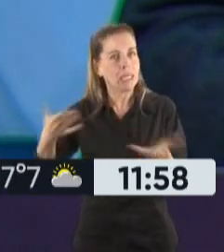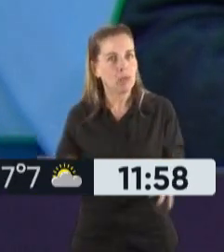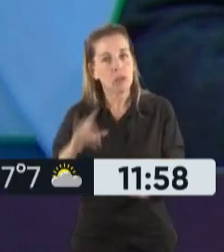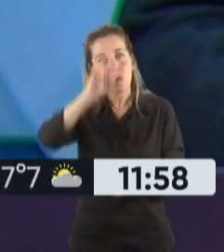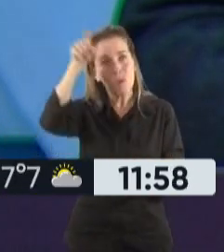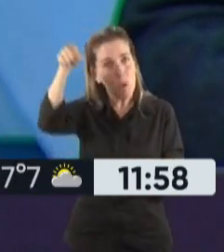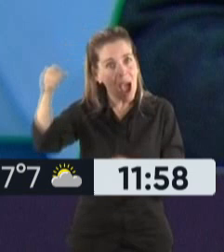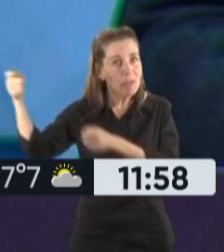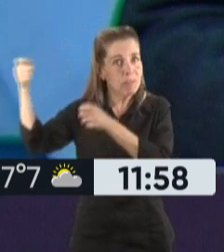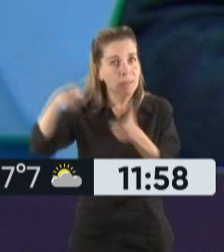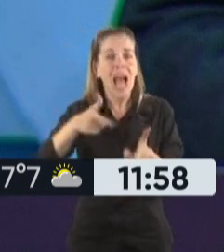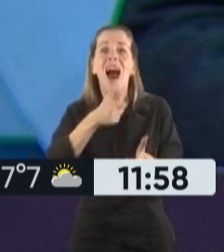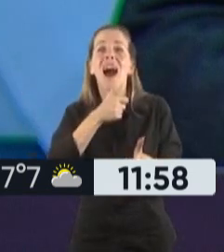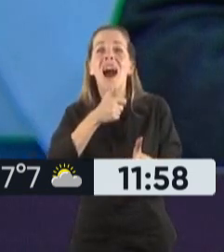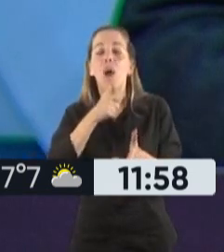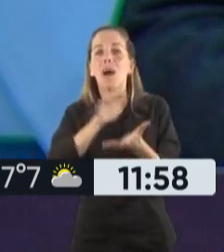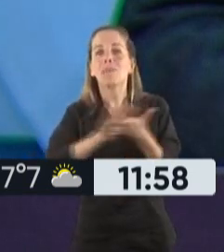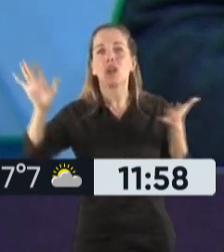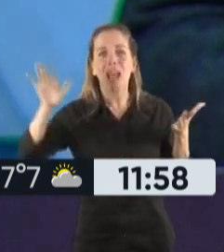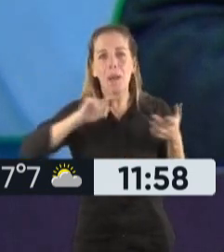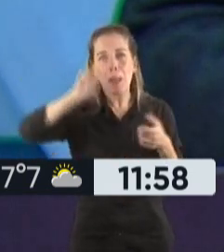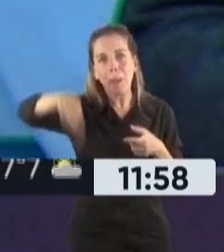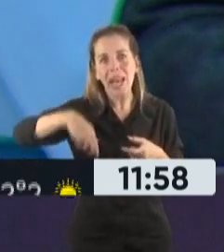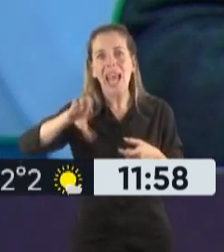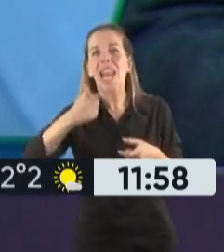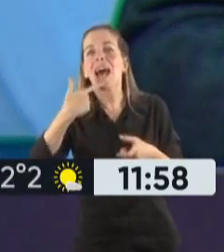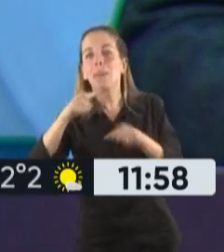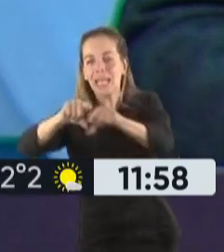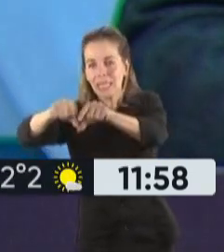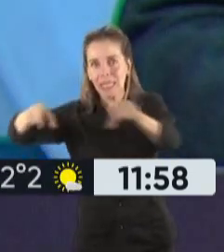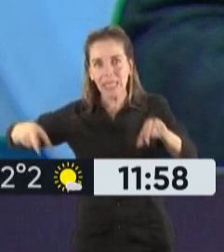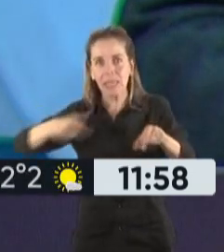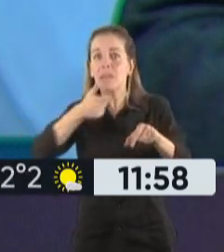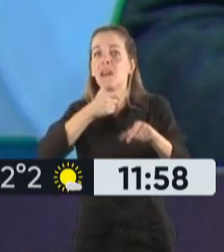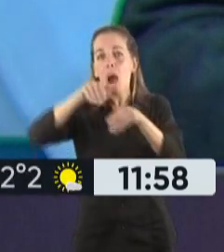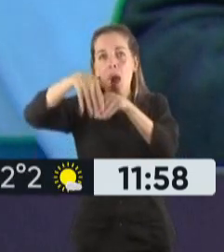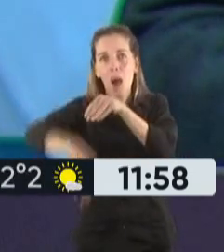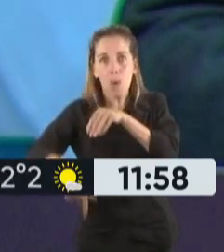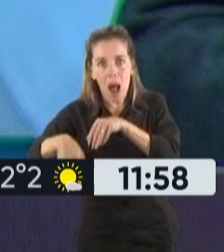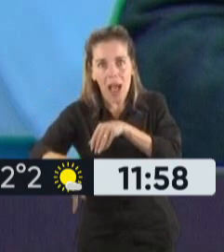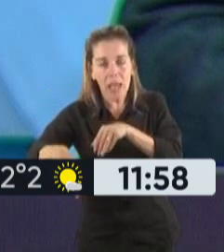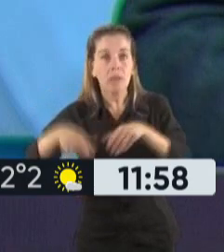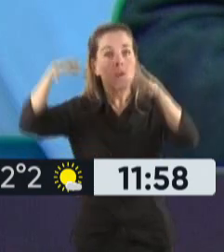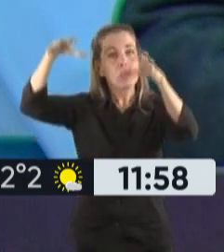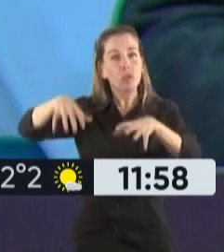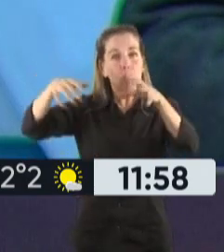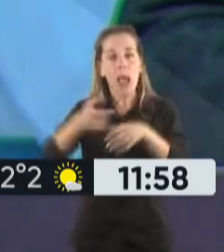Uruguay provee su agua potable de las napas y de repente, por la falta de lluvias, las napas dejaron